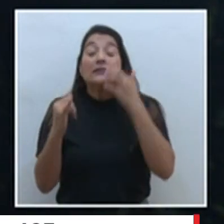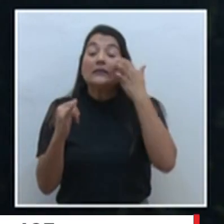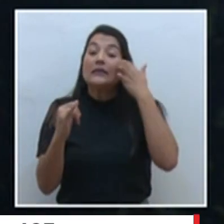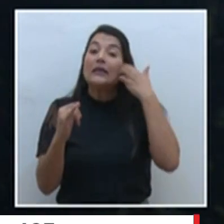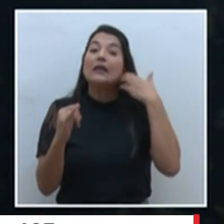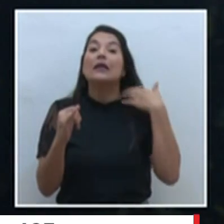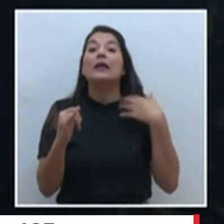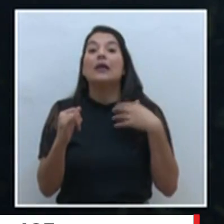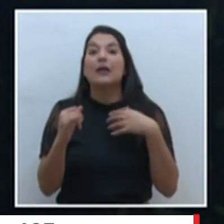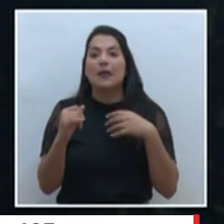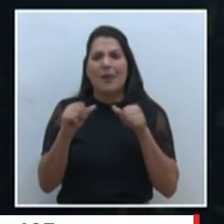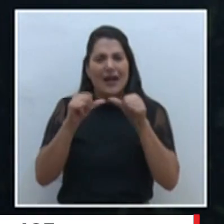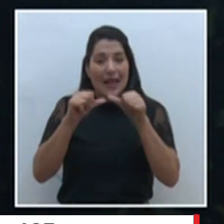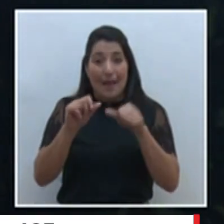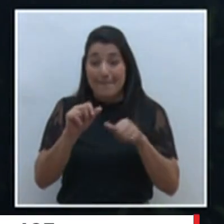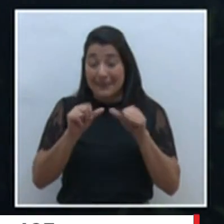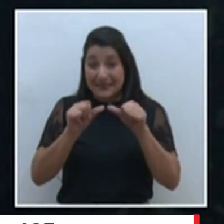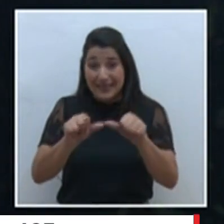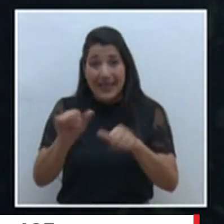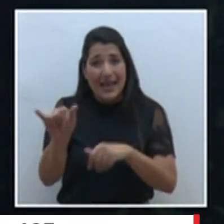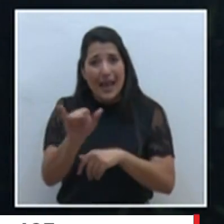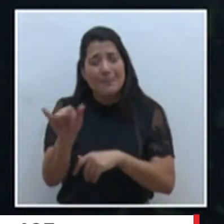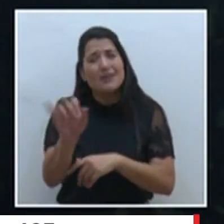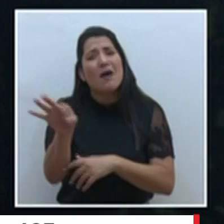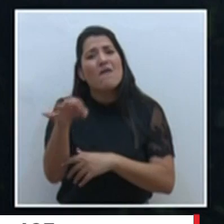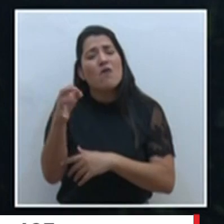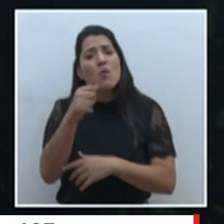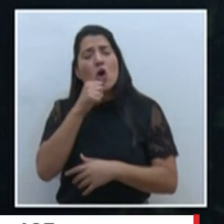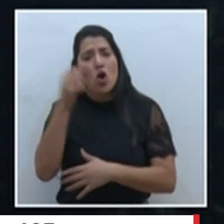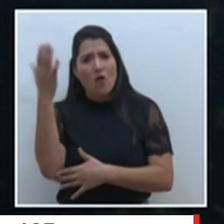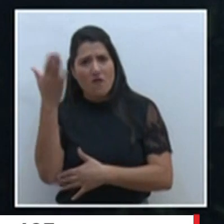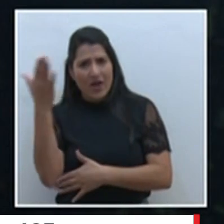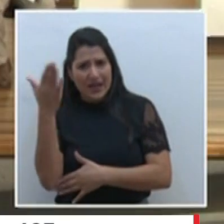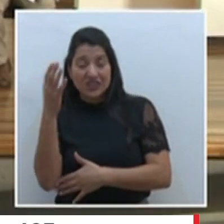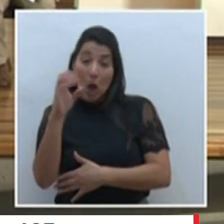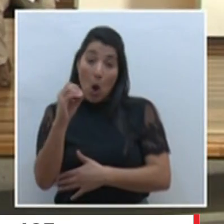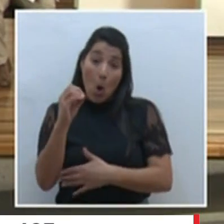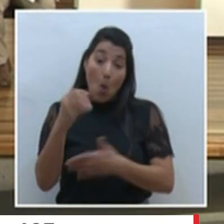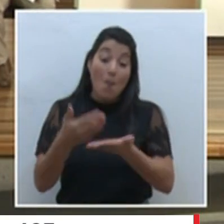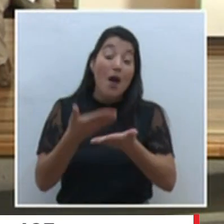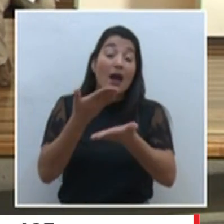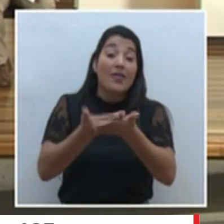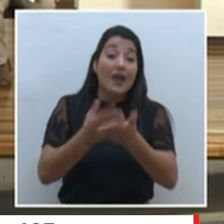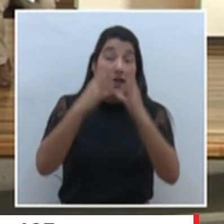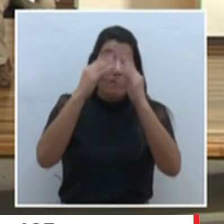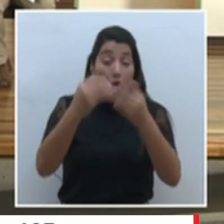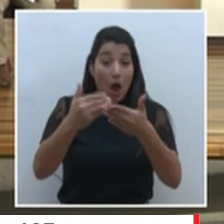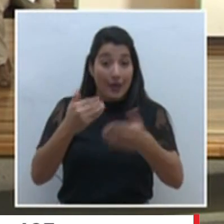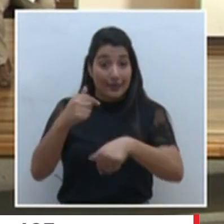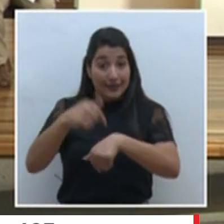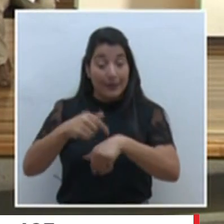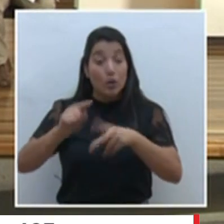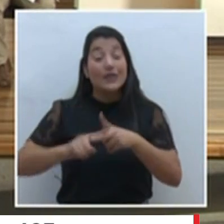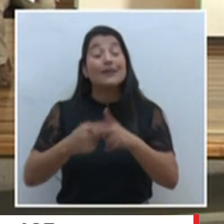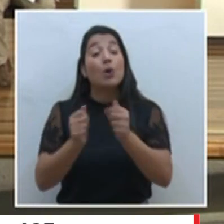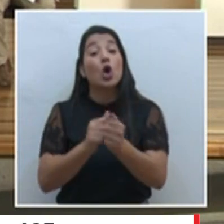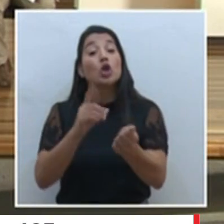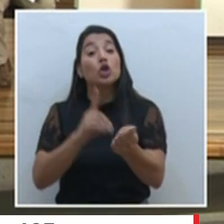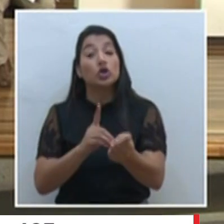esta conferencia o van a buscar dar la información más temprano. Iniciamos con el doctor Mario Ruiz, gerente médico de la